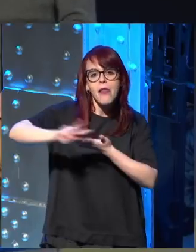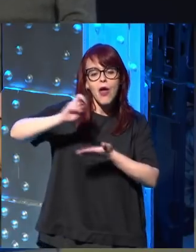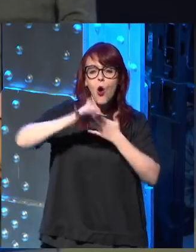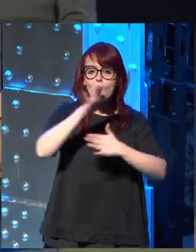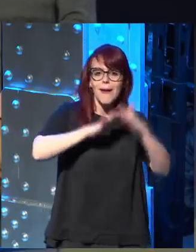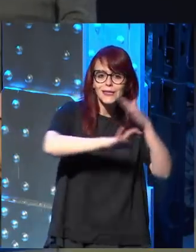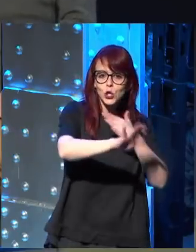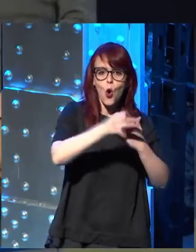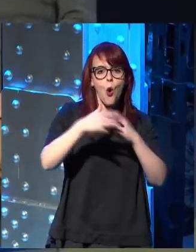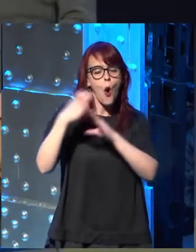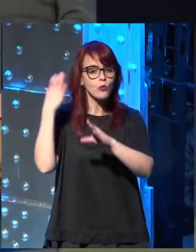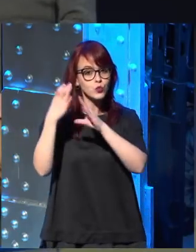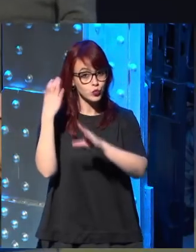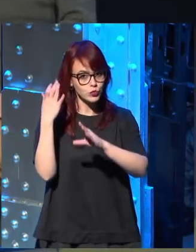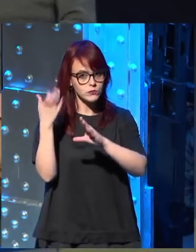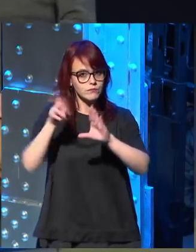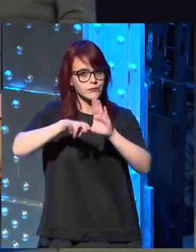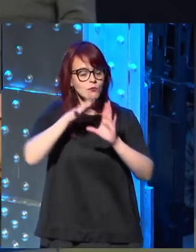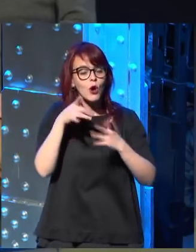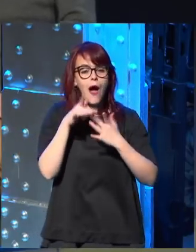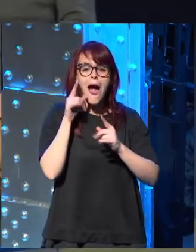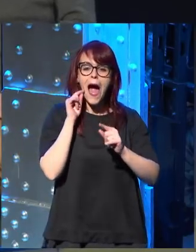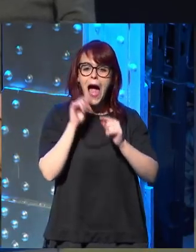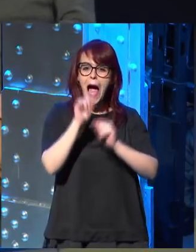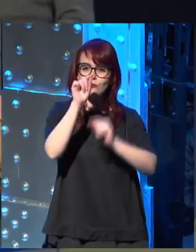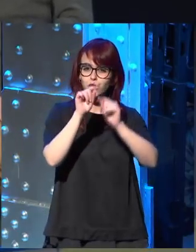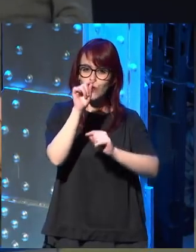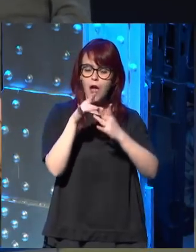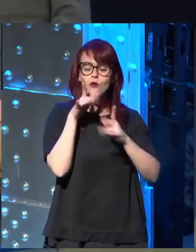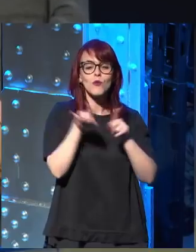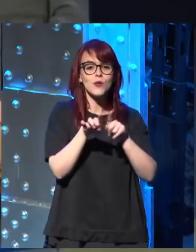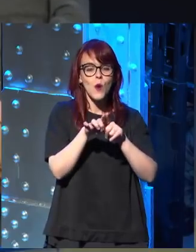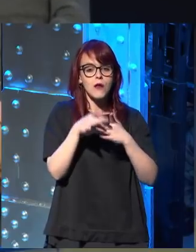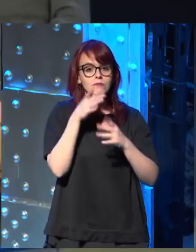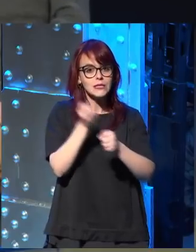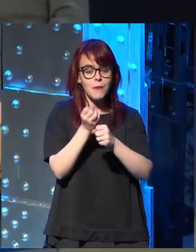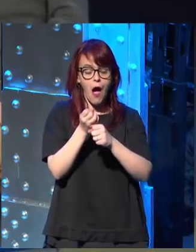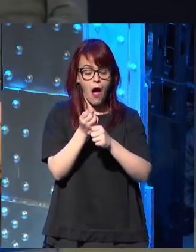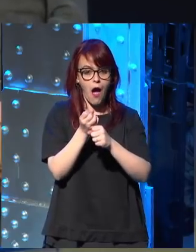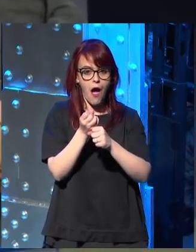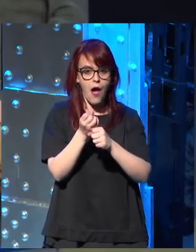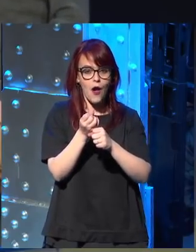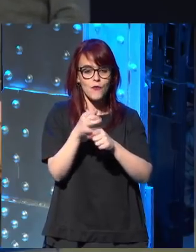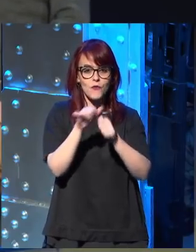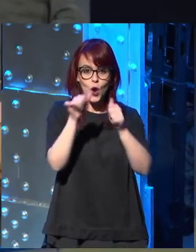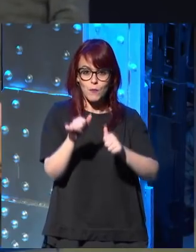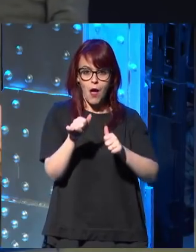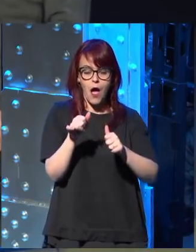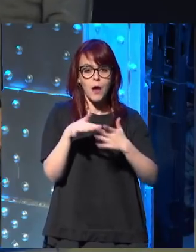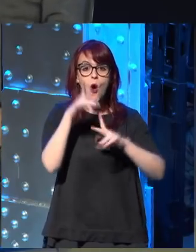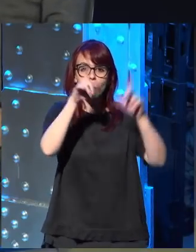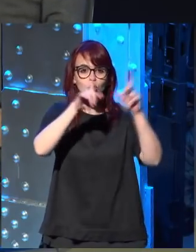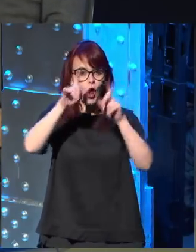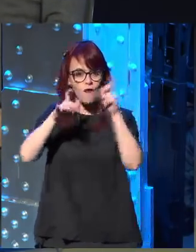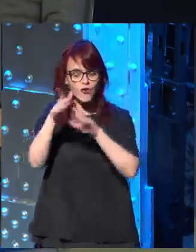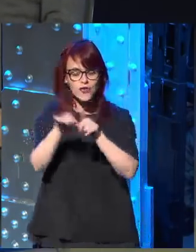el metro, o quería ir en el autobús, porque es la altura a la que ves, que es la altura a la que trabaja muchas veces, que han trabajado muchos